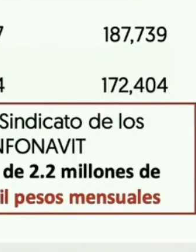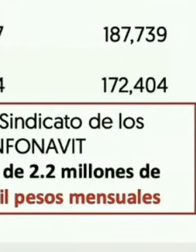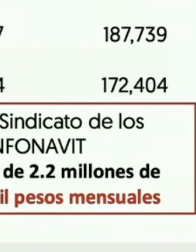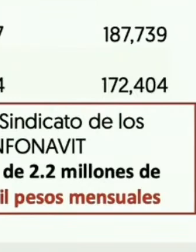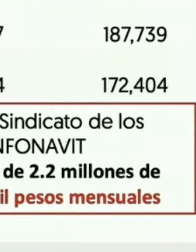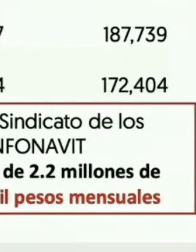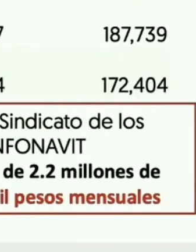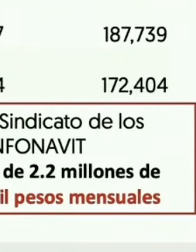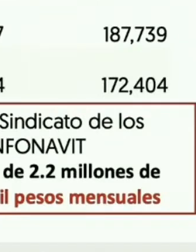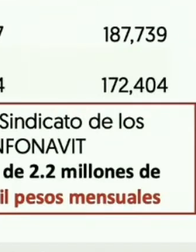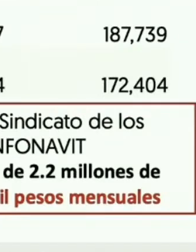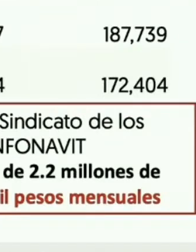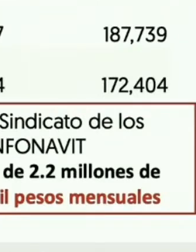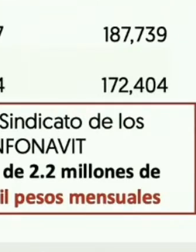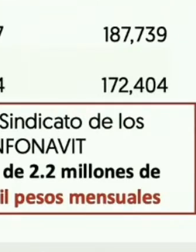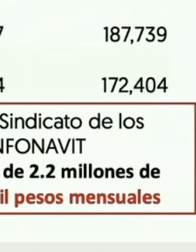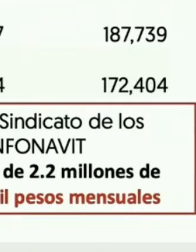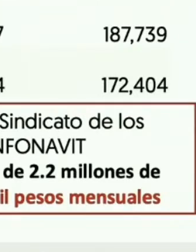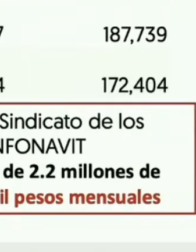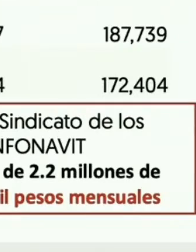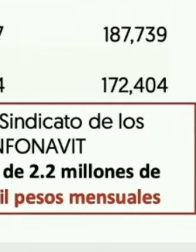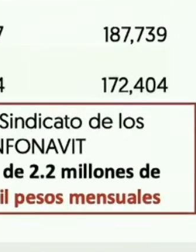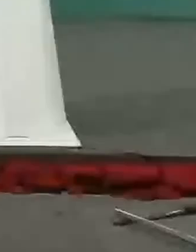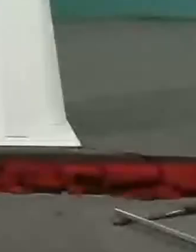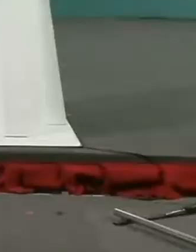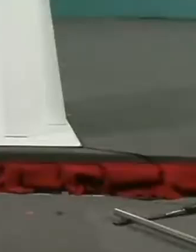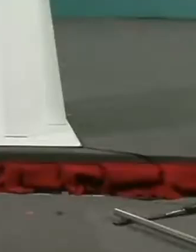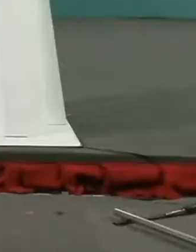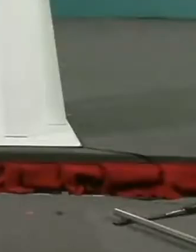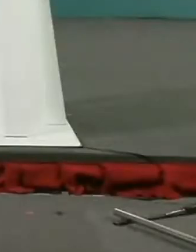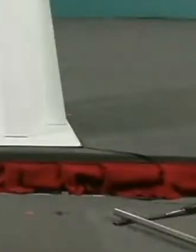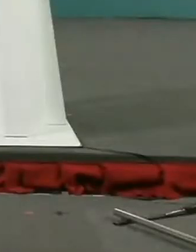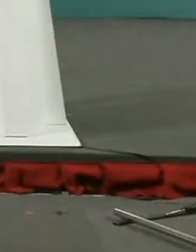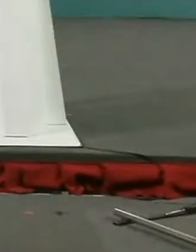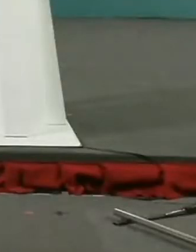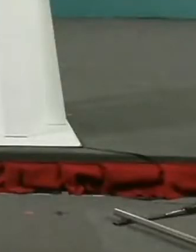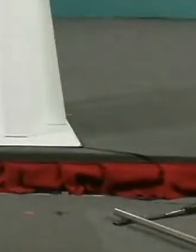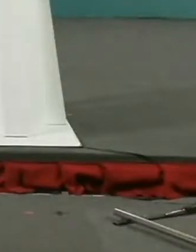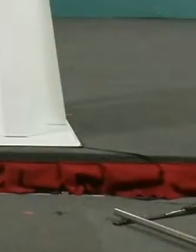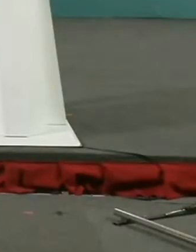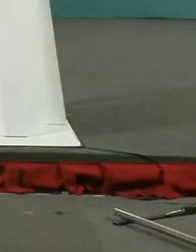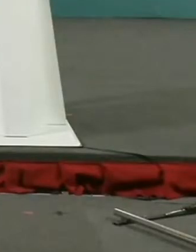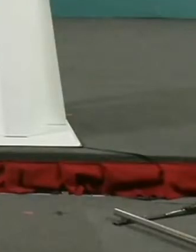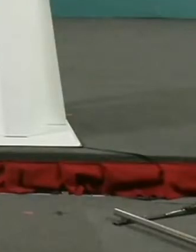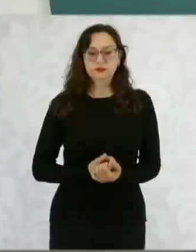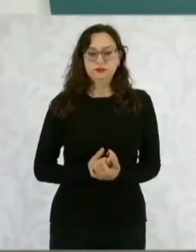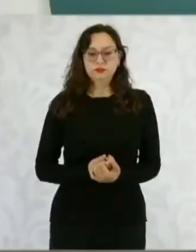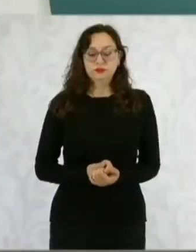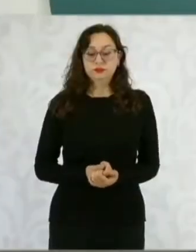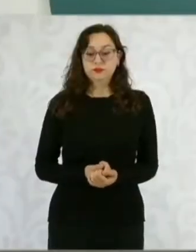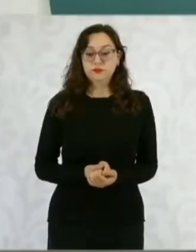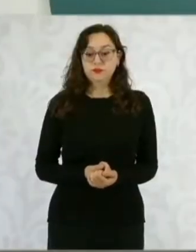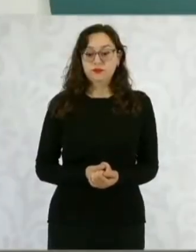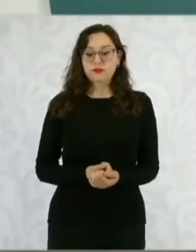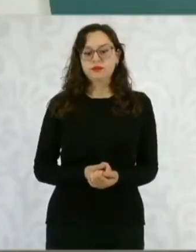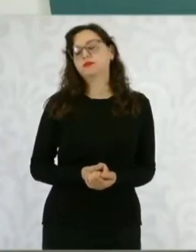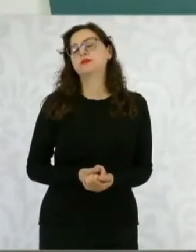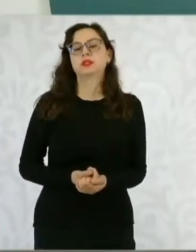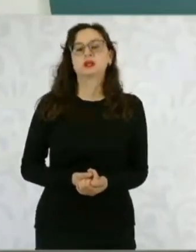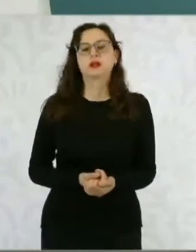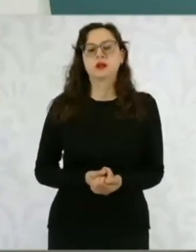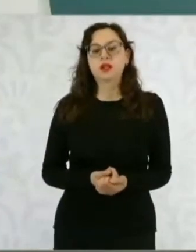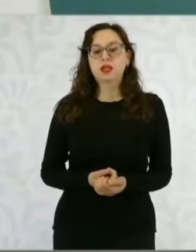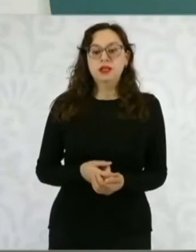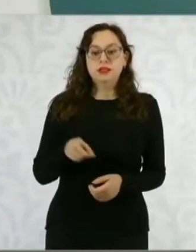mensual superior al de la Presidenta de la República. En el caso del secretario general del Sindicato de los Trabajadores